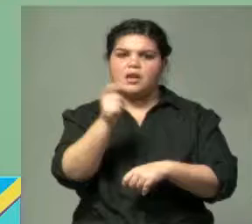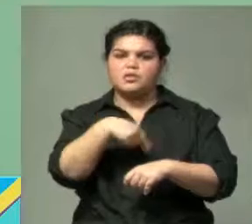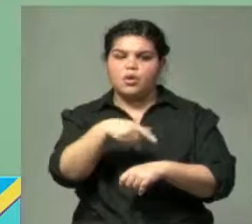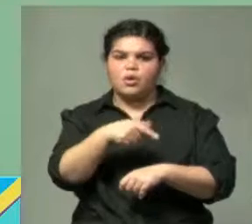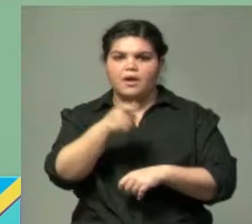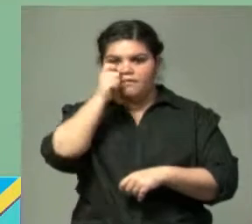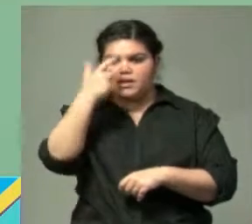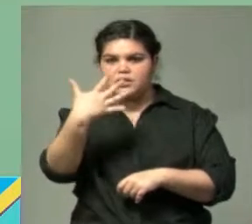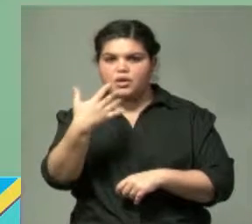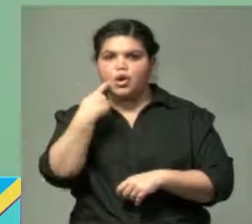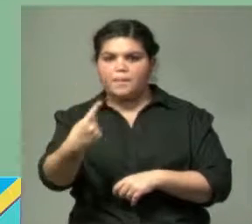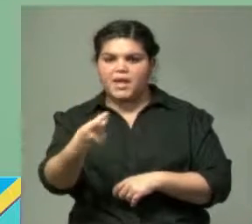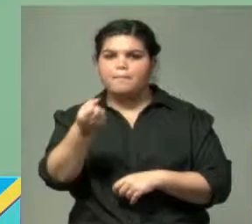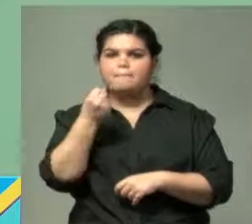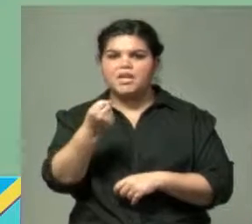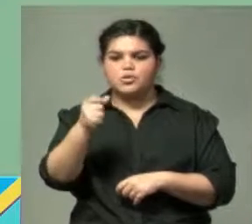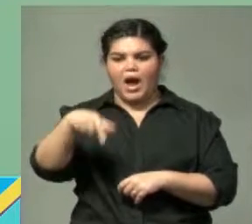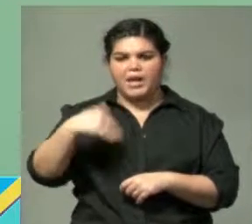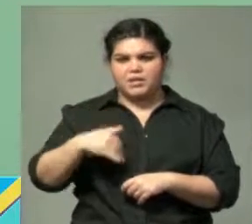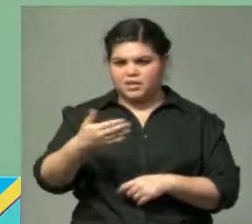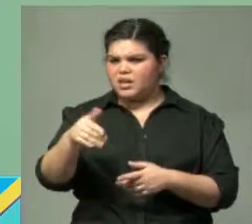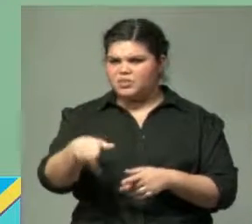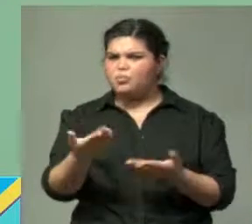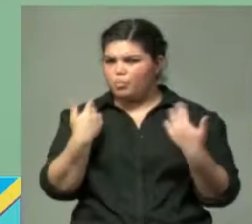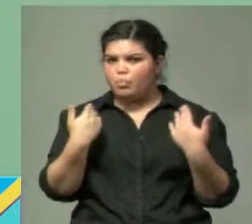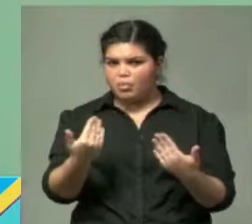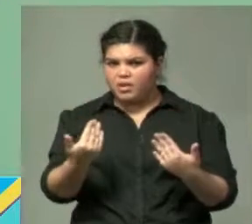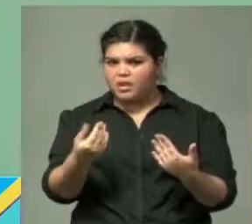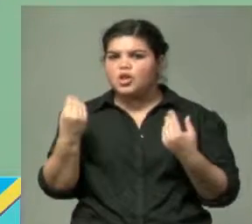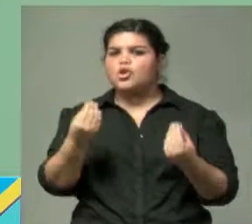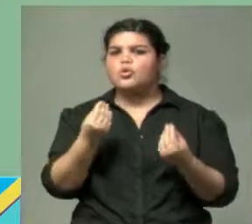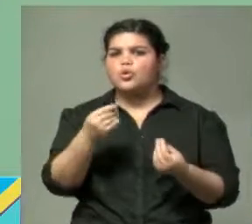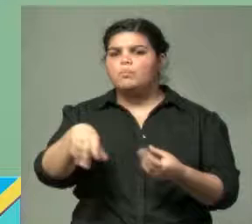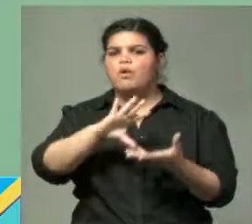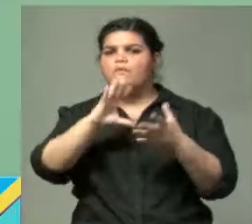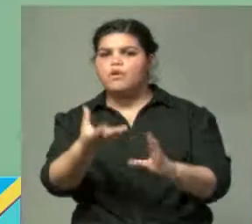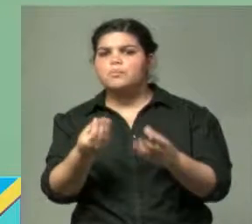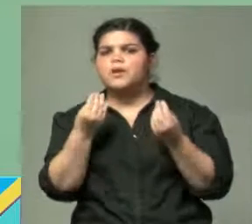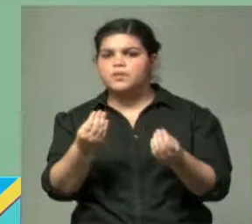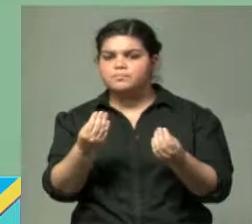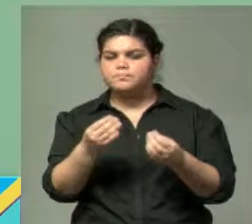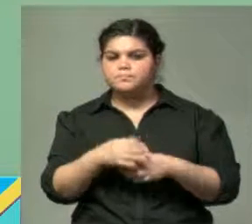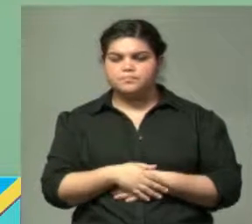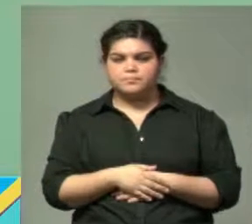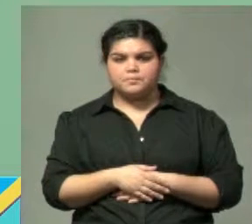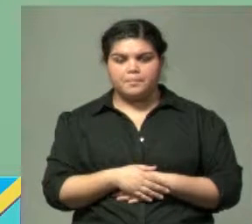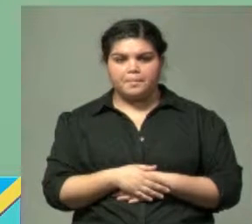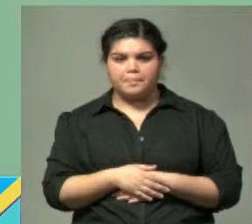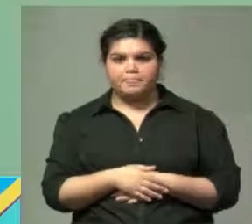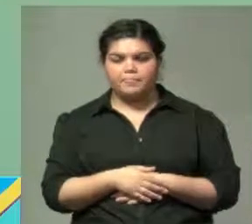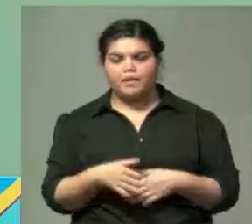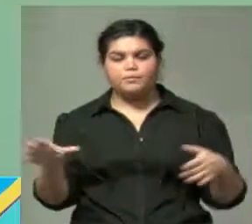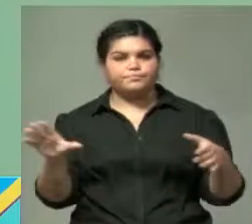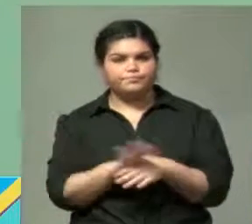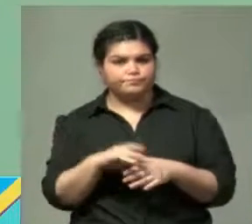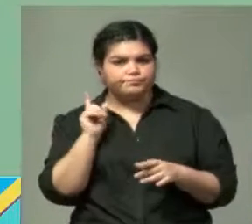en Argentina. Quería saber si era posible y cómo ustedes creen que podría llegar a ser posible. Bien, sí. Justamente,